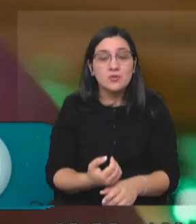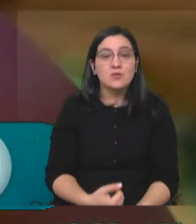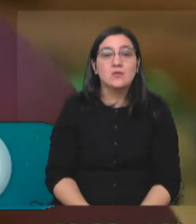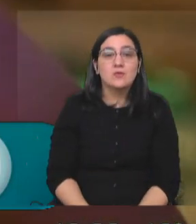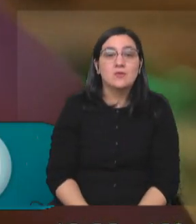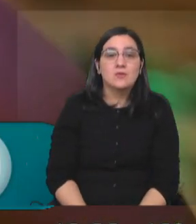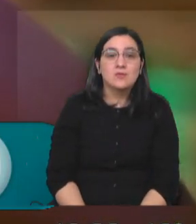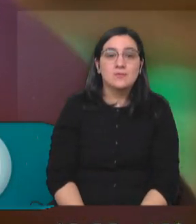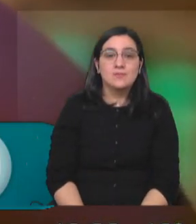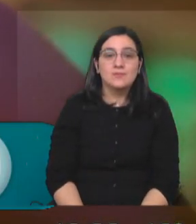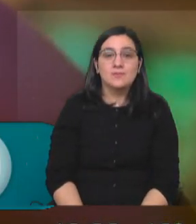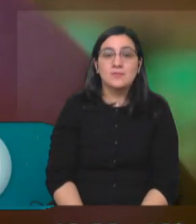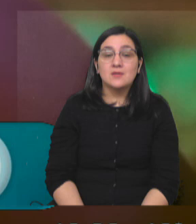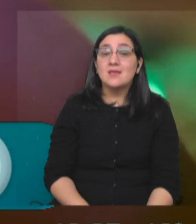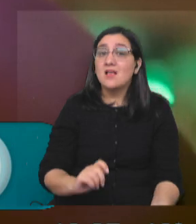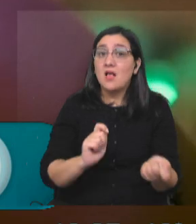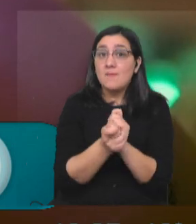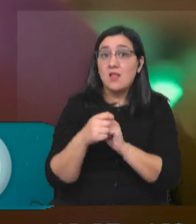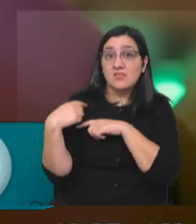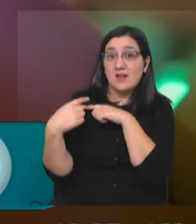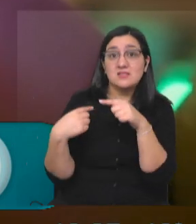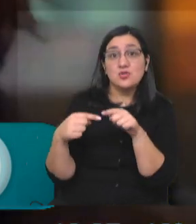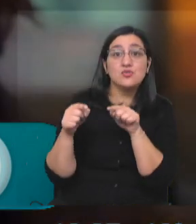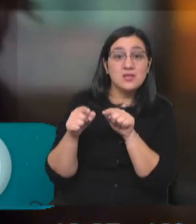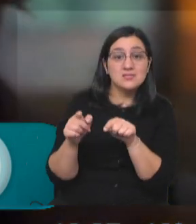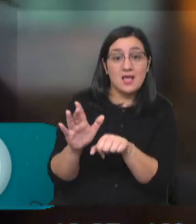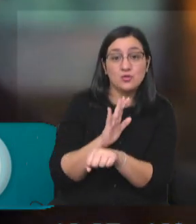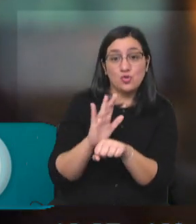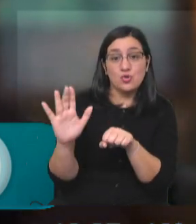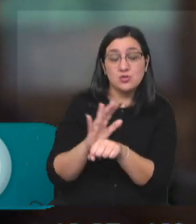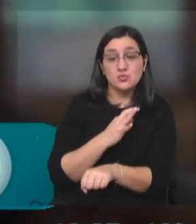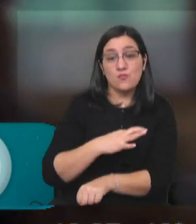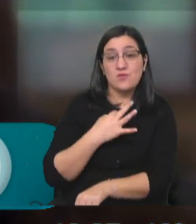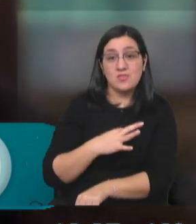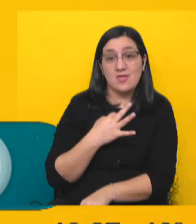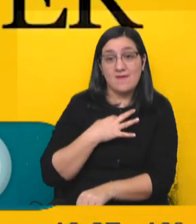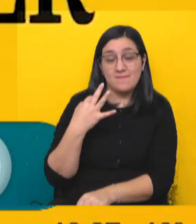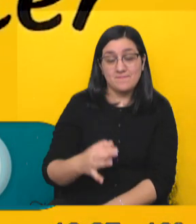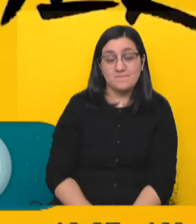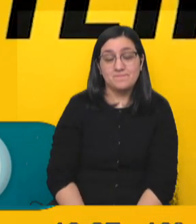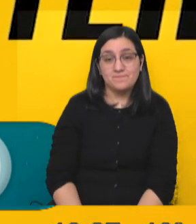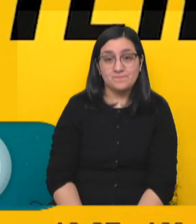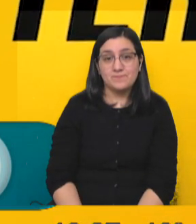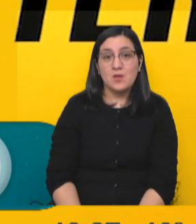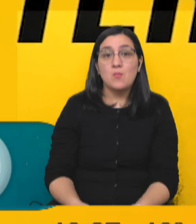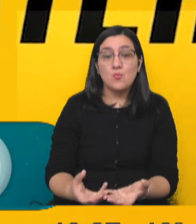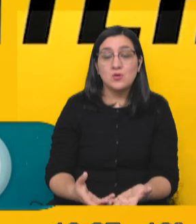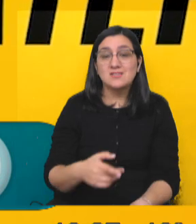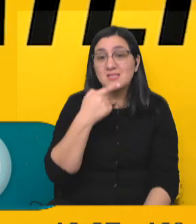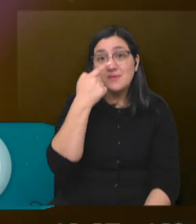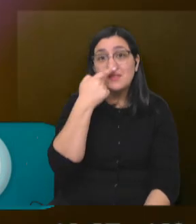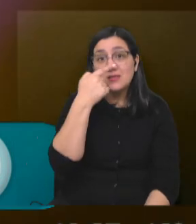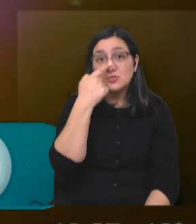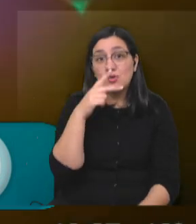con lo que es la tradición del amigo Linklater de su vida fílmica, digamos. Porque a él le ha interesado siempre el